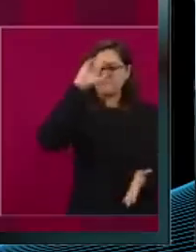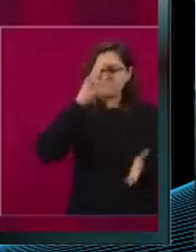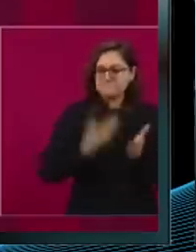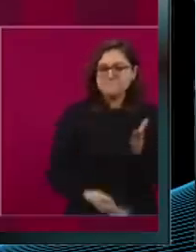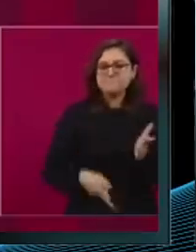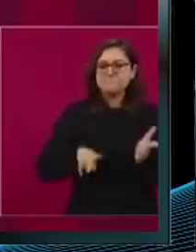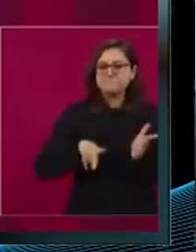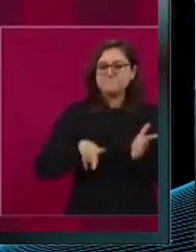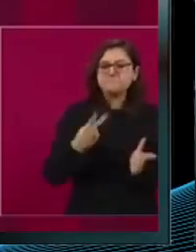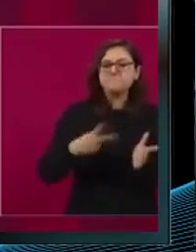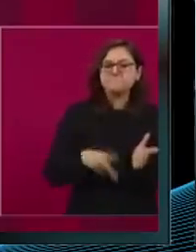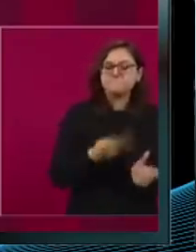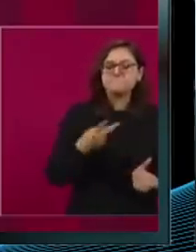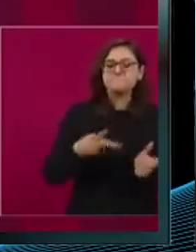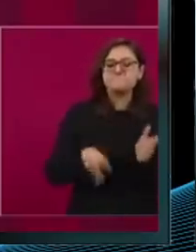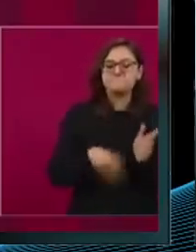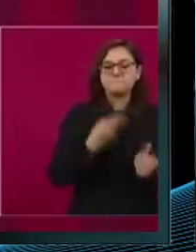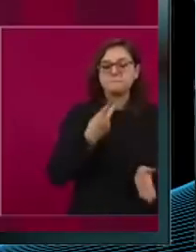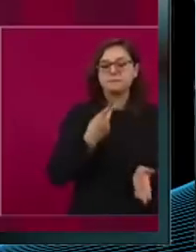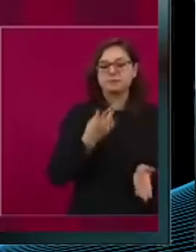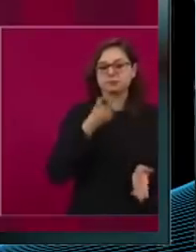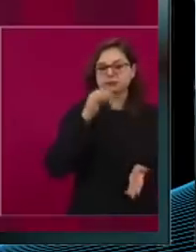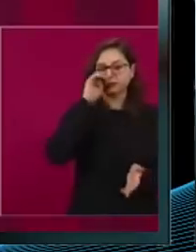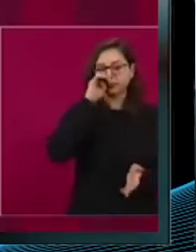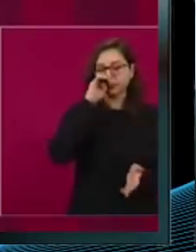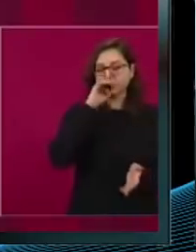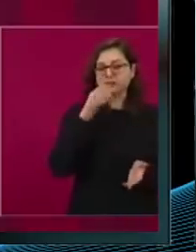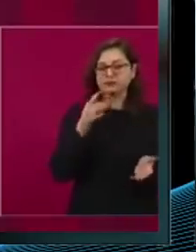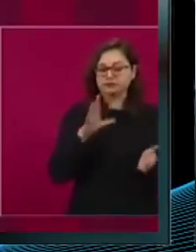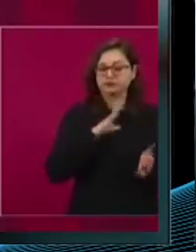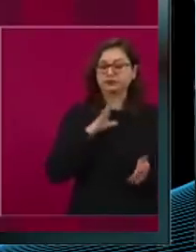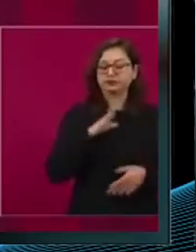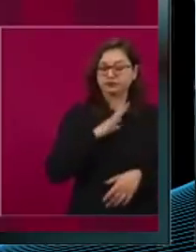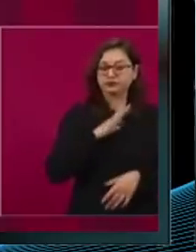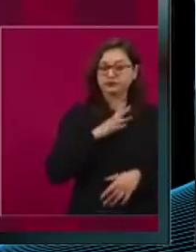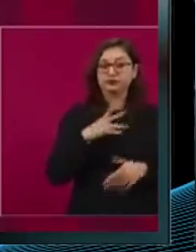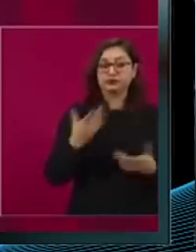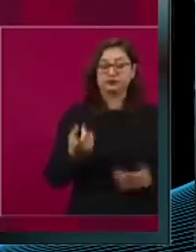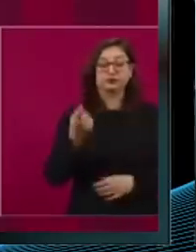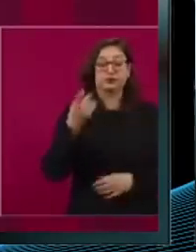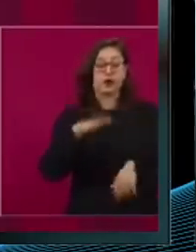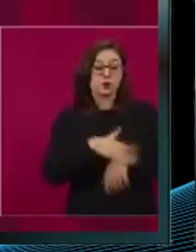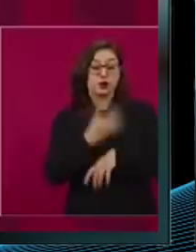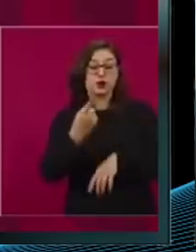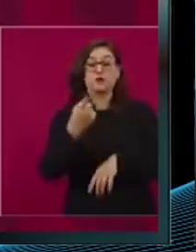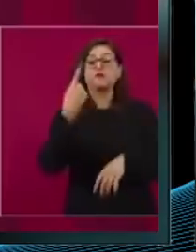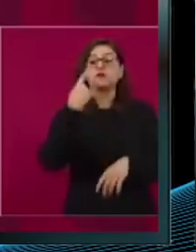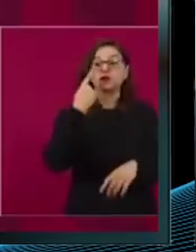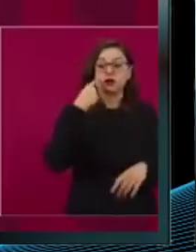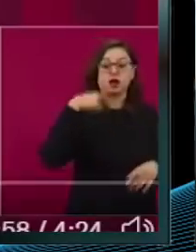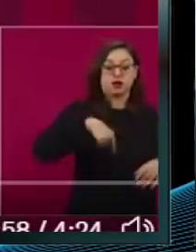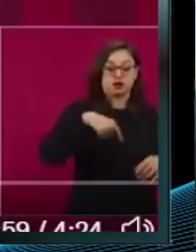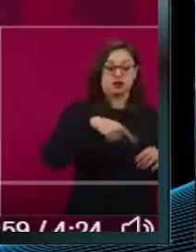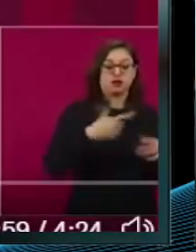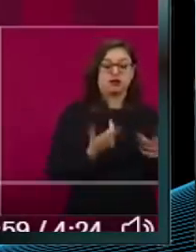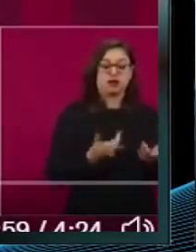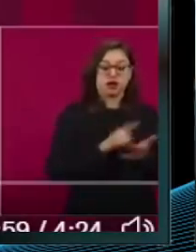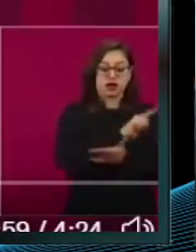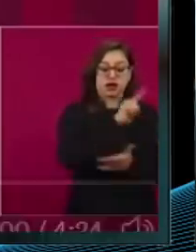que fueron beneficiadas con la llamada reforma energética y se les dieron privilegios.